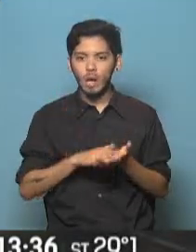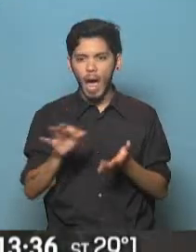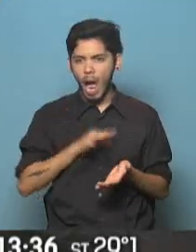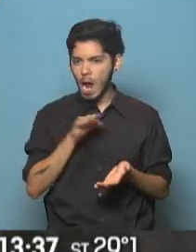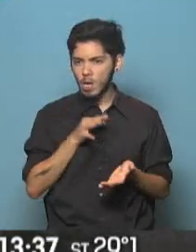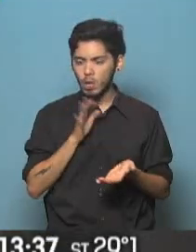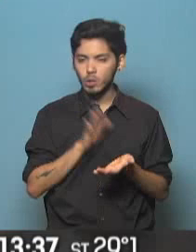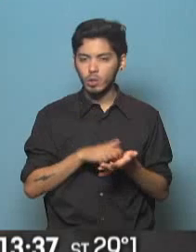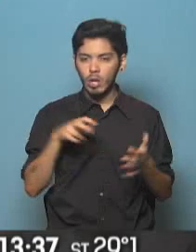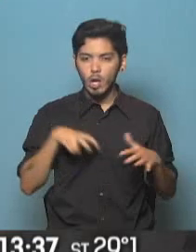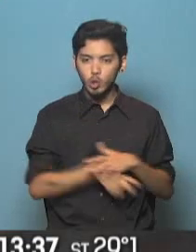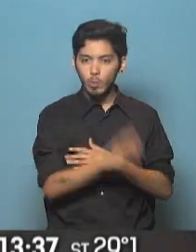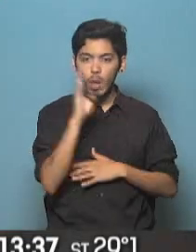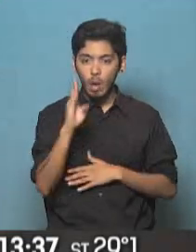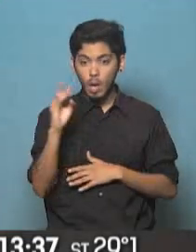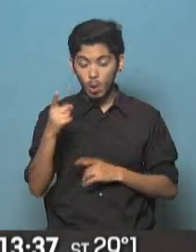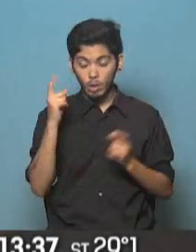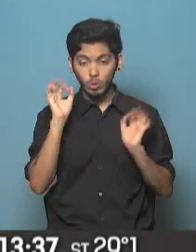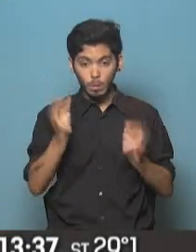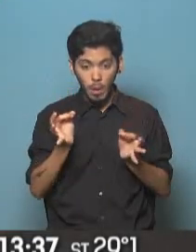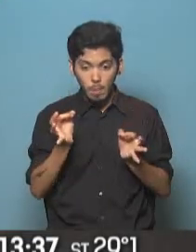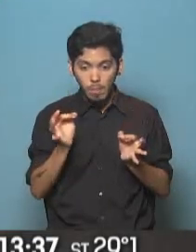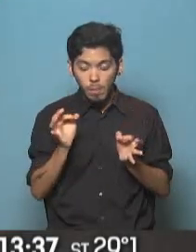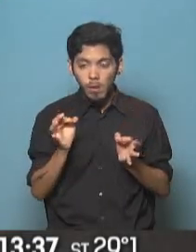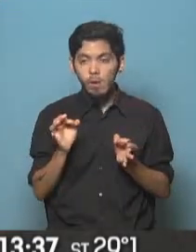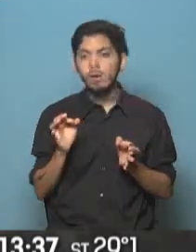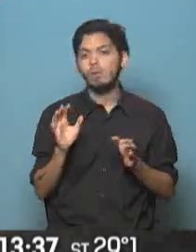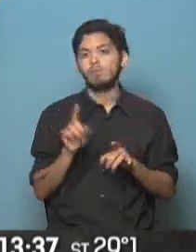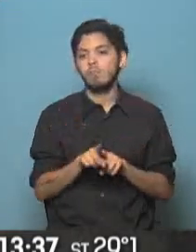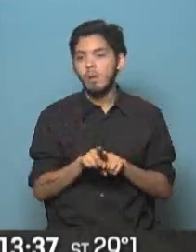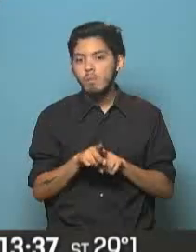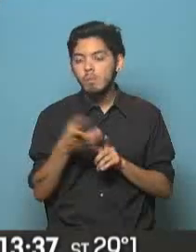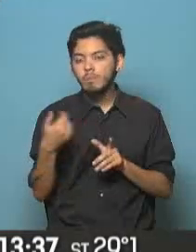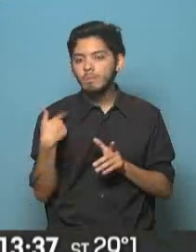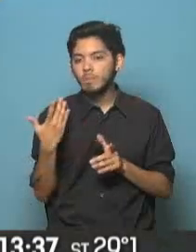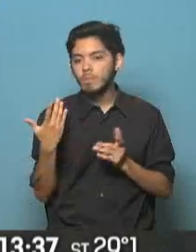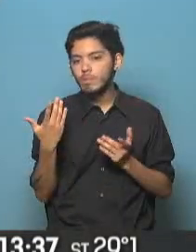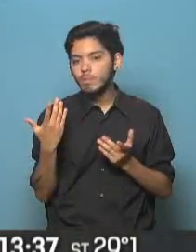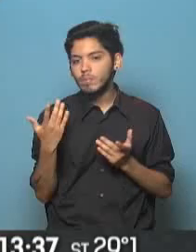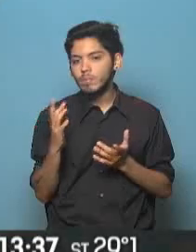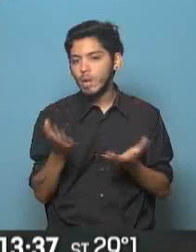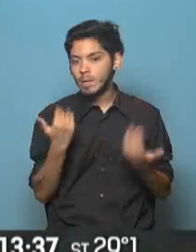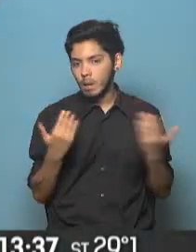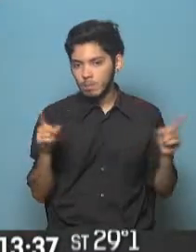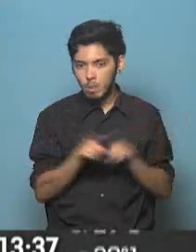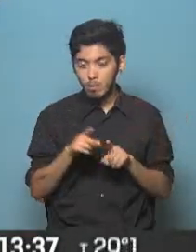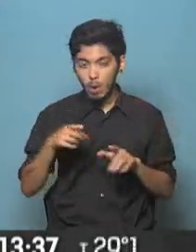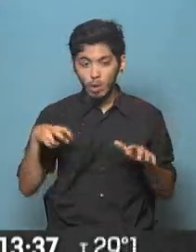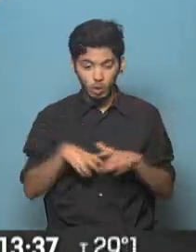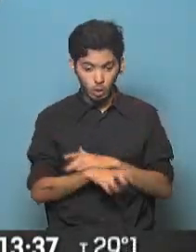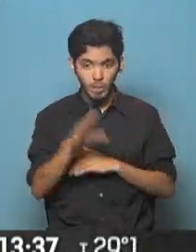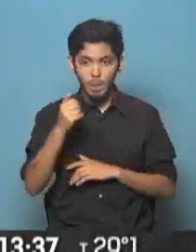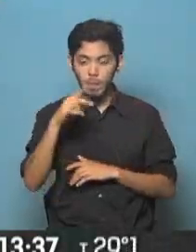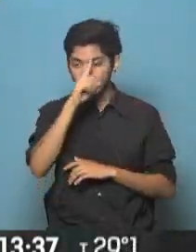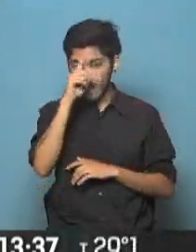nos enteramos los sacamos. Y ahora hay una flota de 11 trenes que está sospechada porque encontraron que en el Metro de Madrid a esos trenes